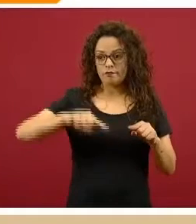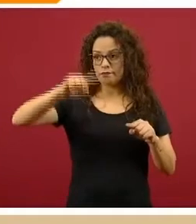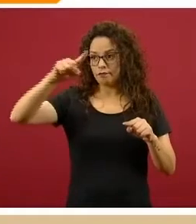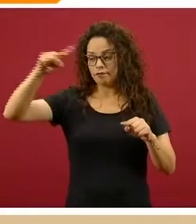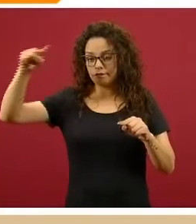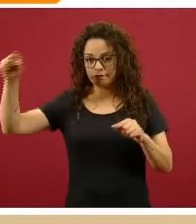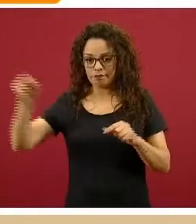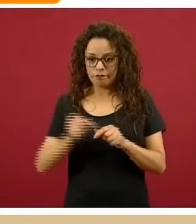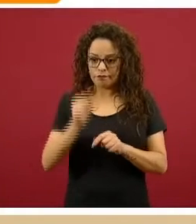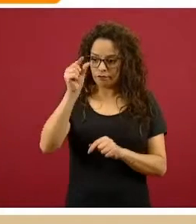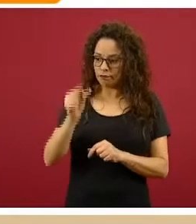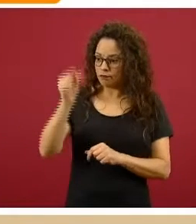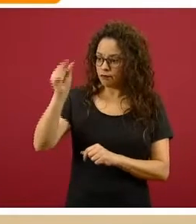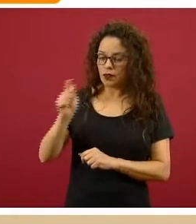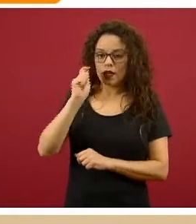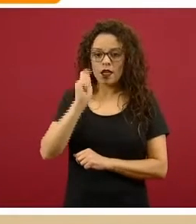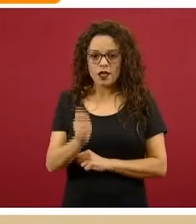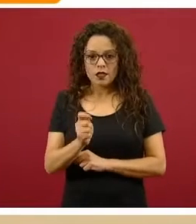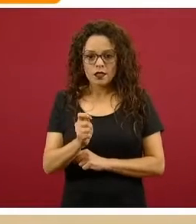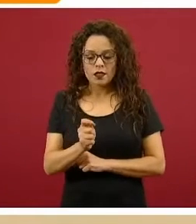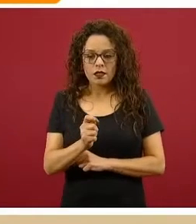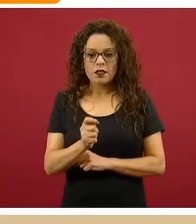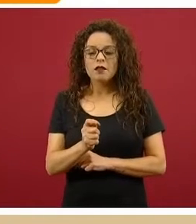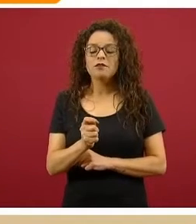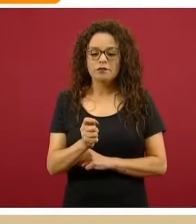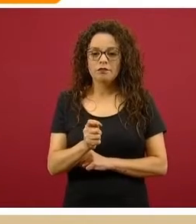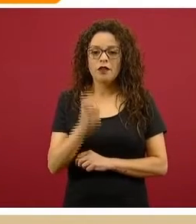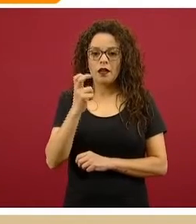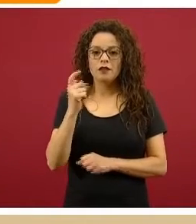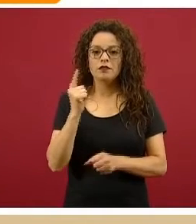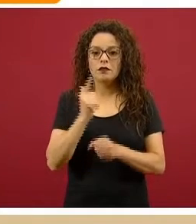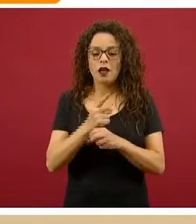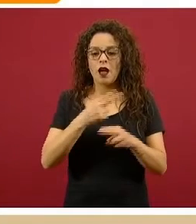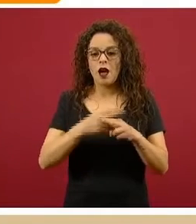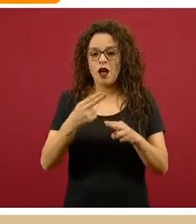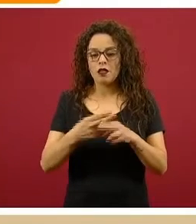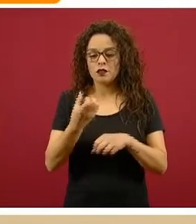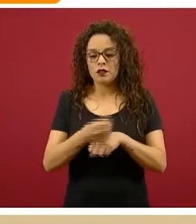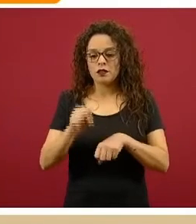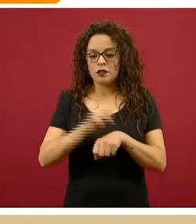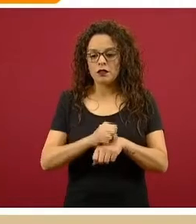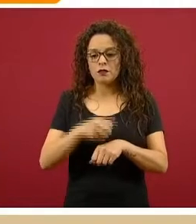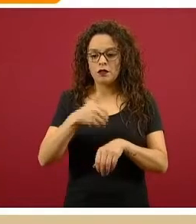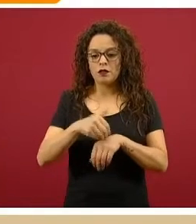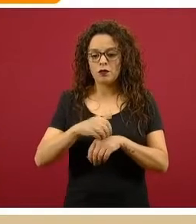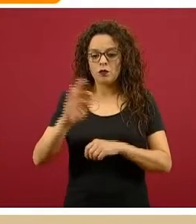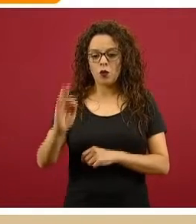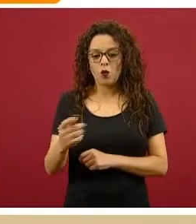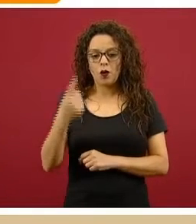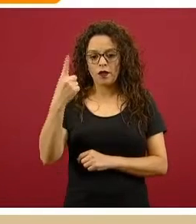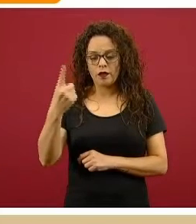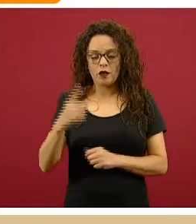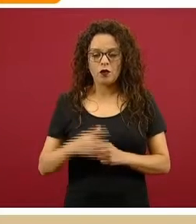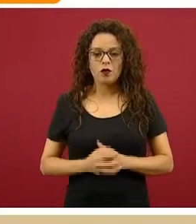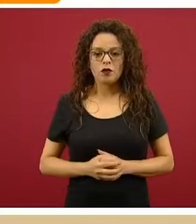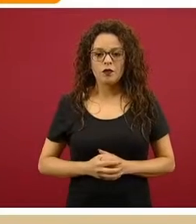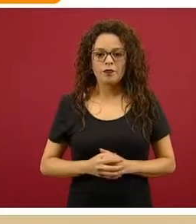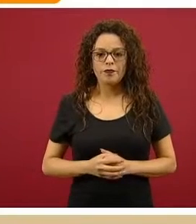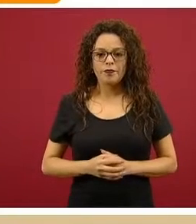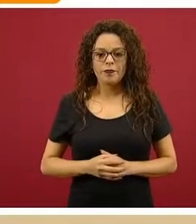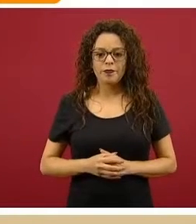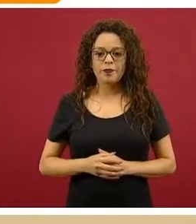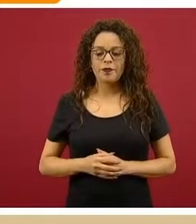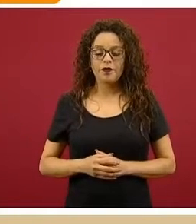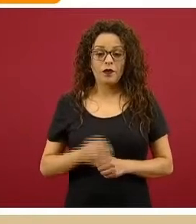curva epidémica de las hasta la semana 41, desde la primera semana del año hasta la semana 41. Recuerdo,